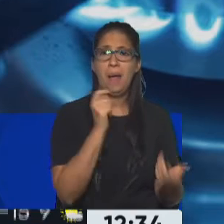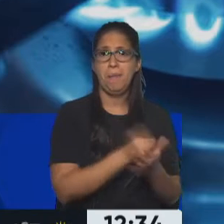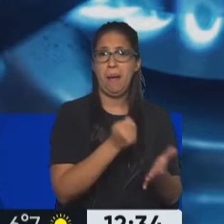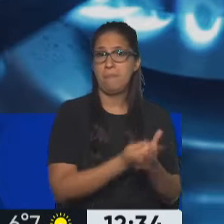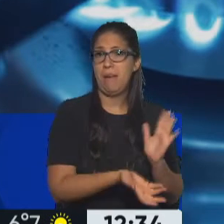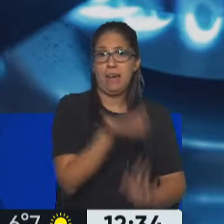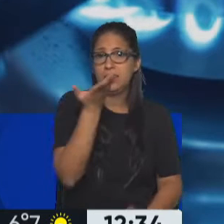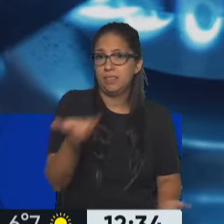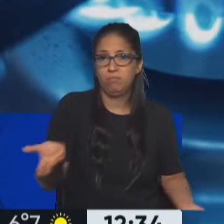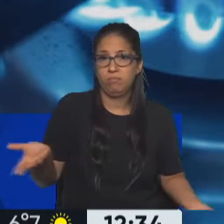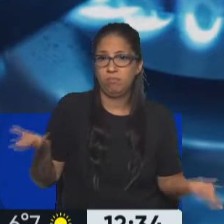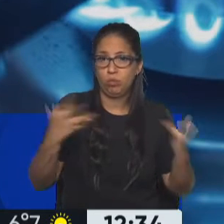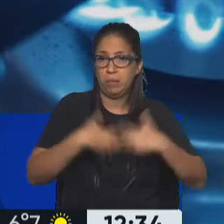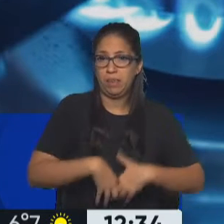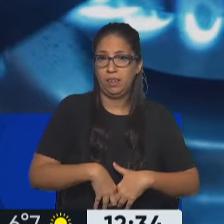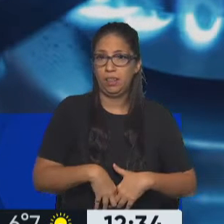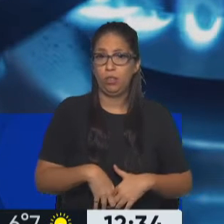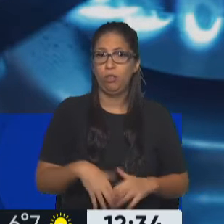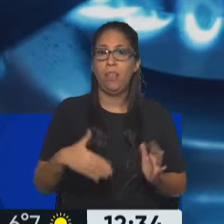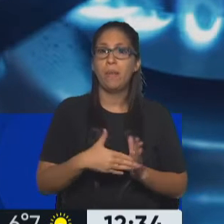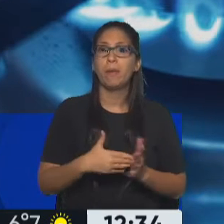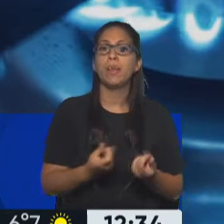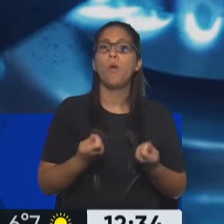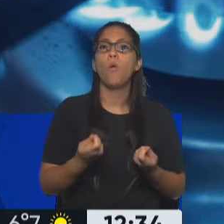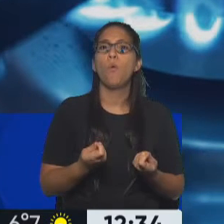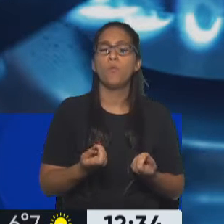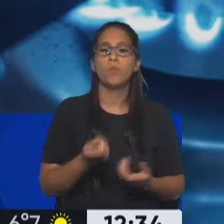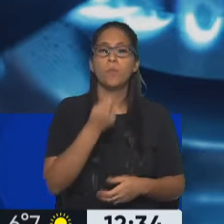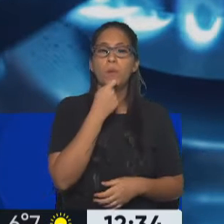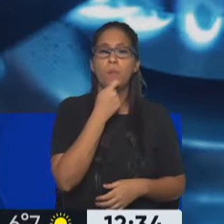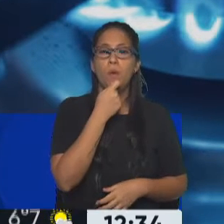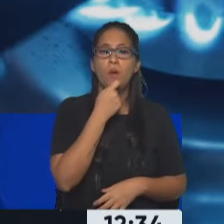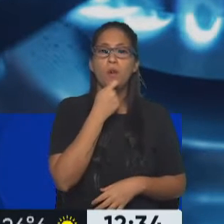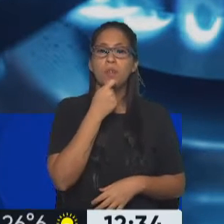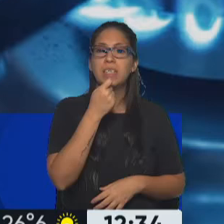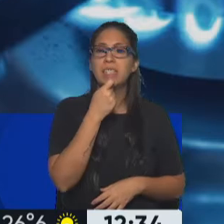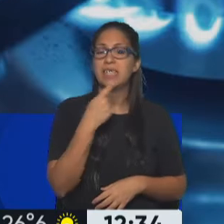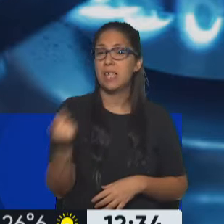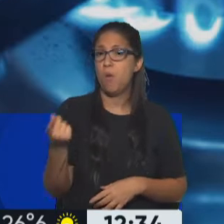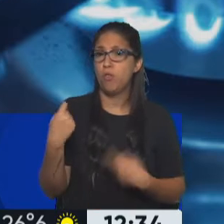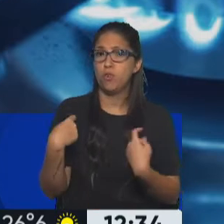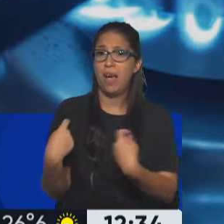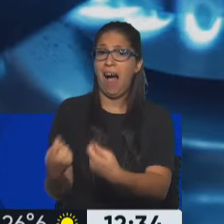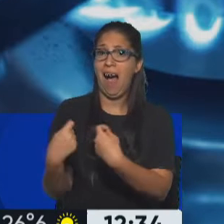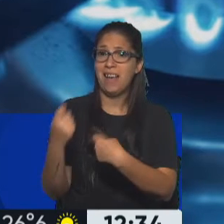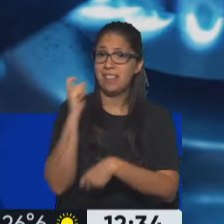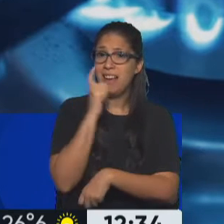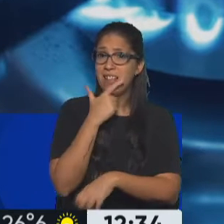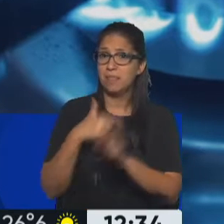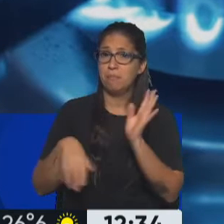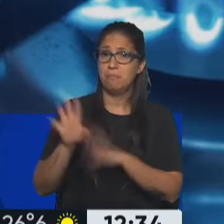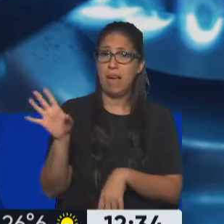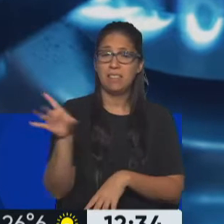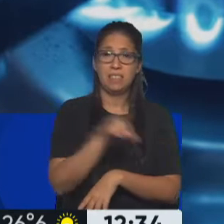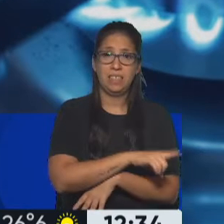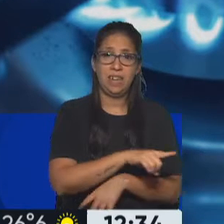valores bastante importantes, sobre todo el R34, o sea, el que más consume de un nivel 1, y va a